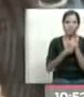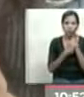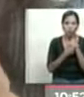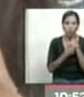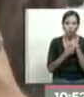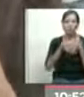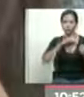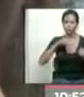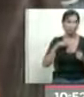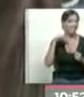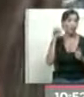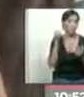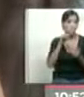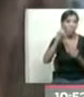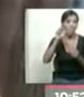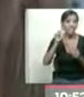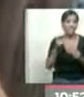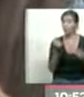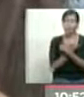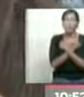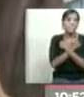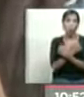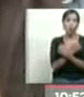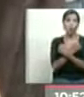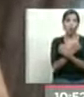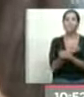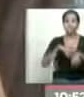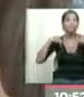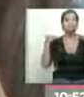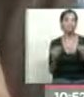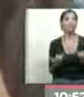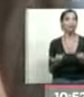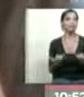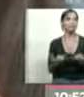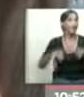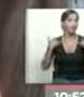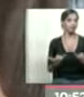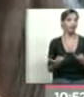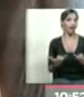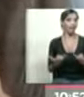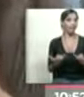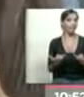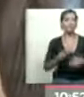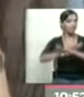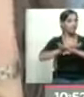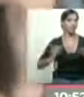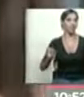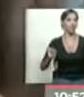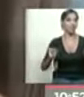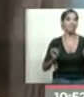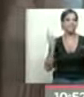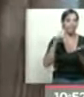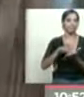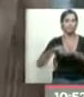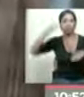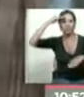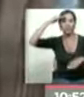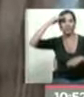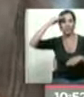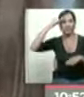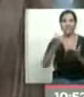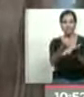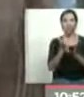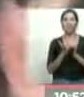te mandan a decir con amor que es ya. Ya es suficiente que entren los militares y nos